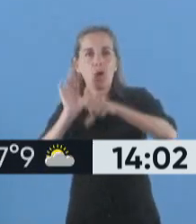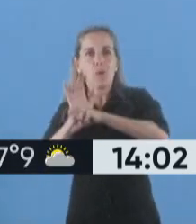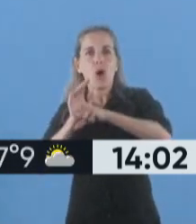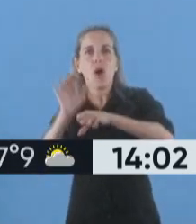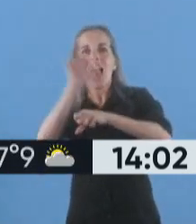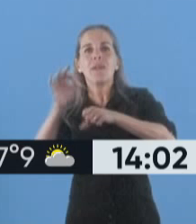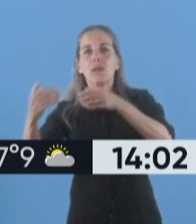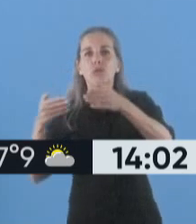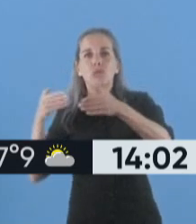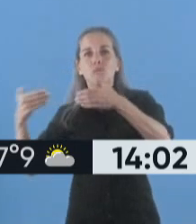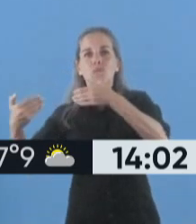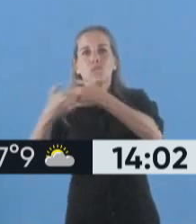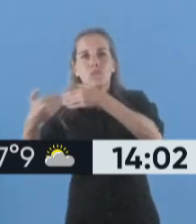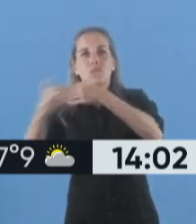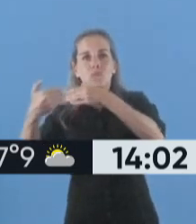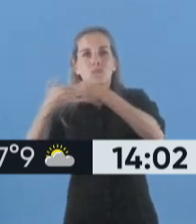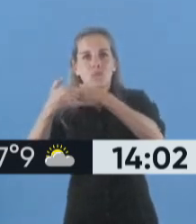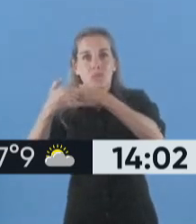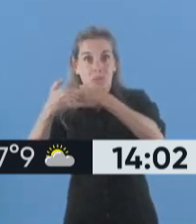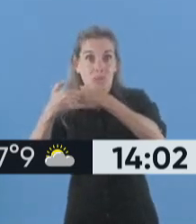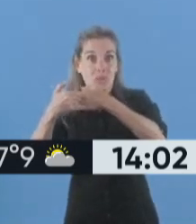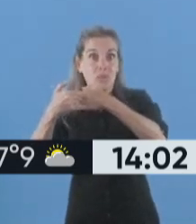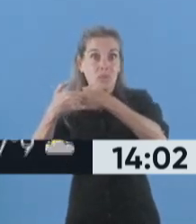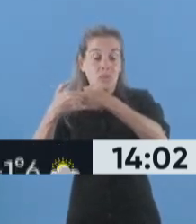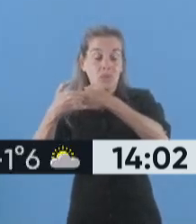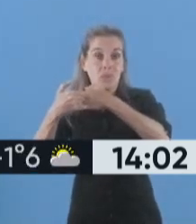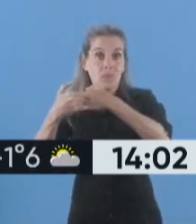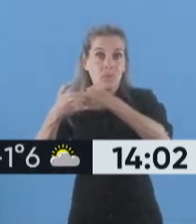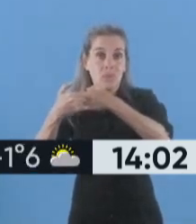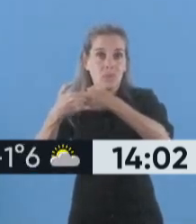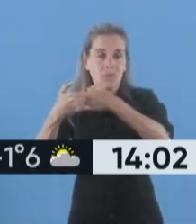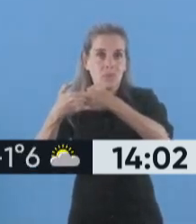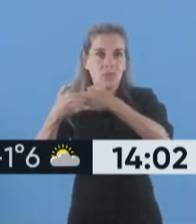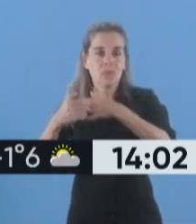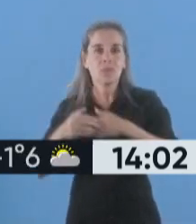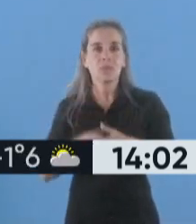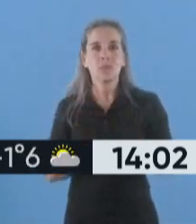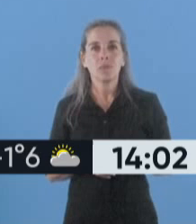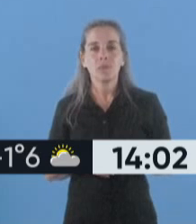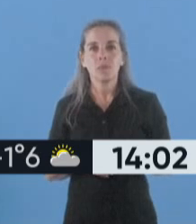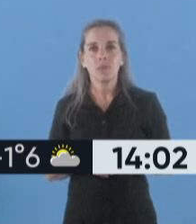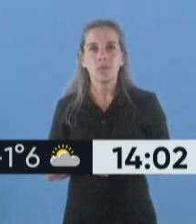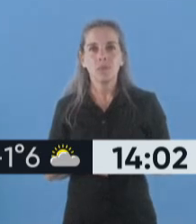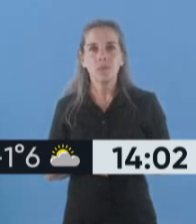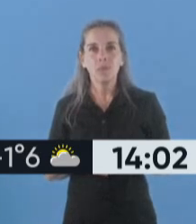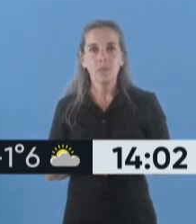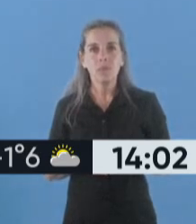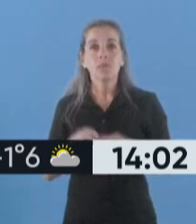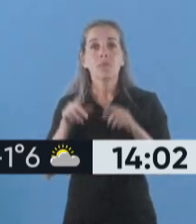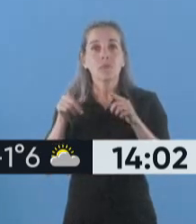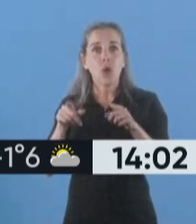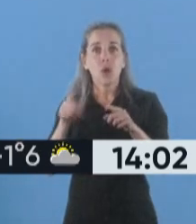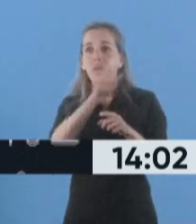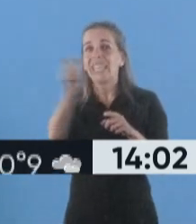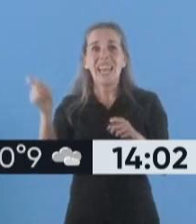mucho más difícil el traspaso del virus. ¿Y eso quiénes los